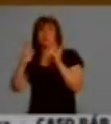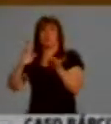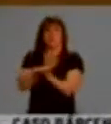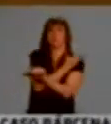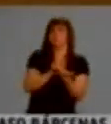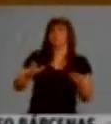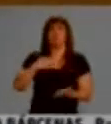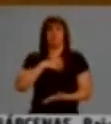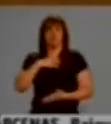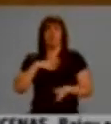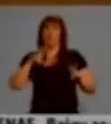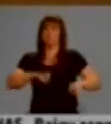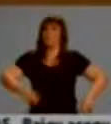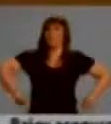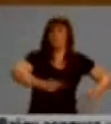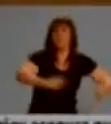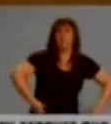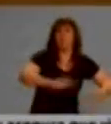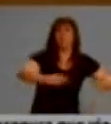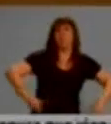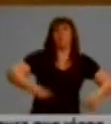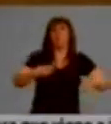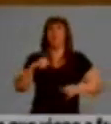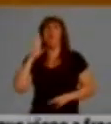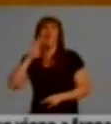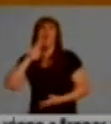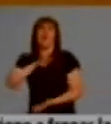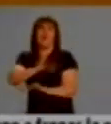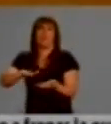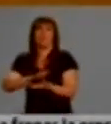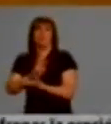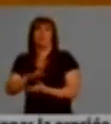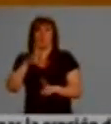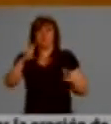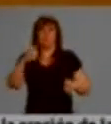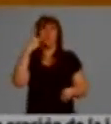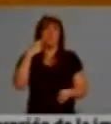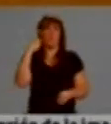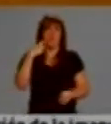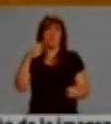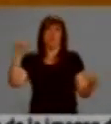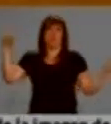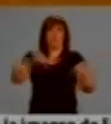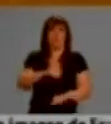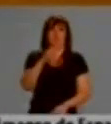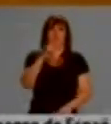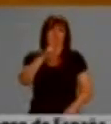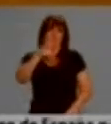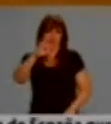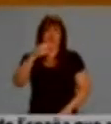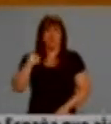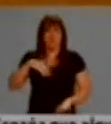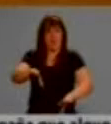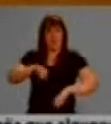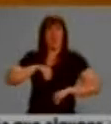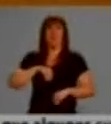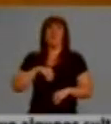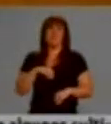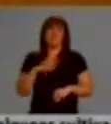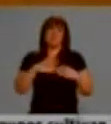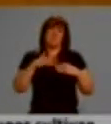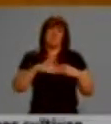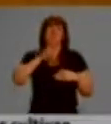y el despilfarro, la quiebra y nacionalización de las cajas, el FROB ya admite que da por perdidos al menos